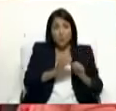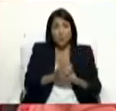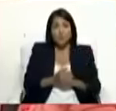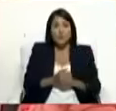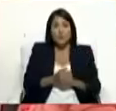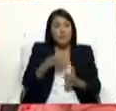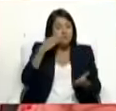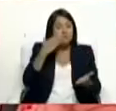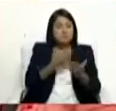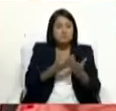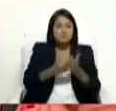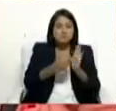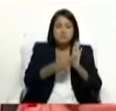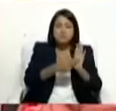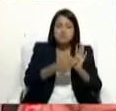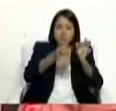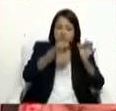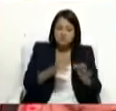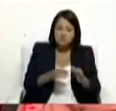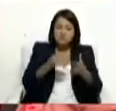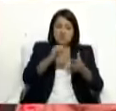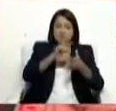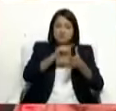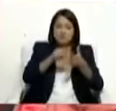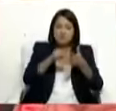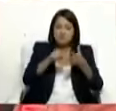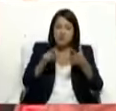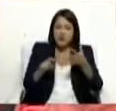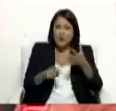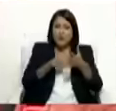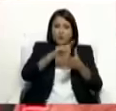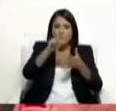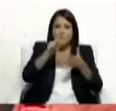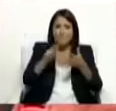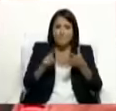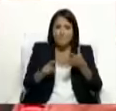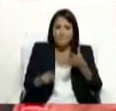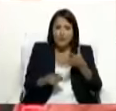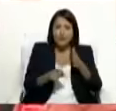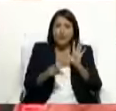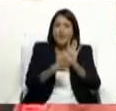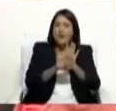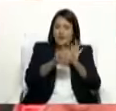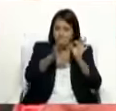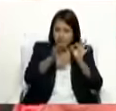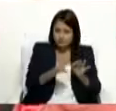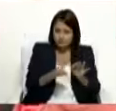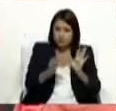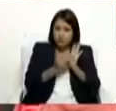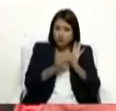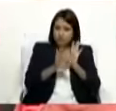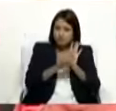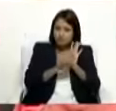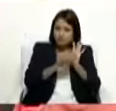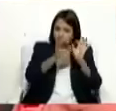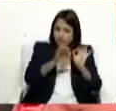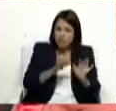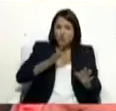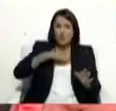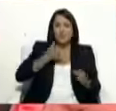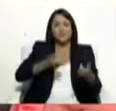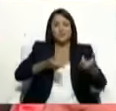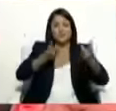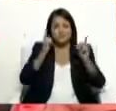constató que se cumplían con los requisitos y los extremos legales y constitucionales para la convocatoria